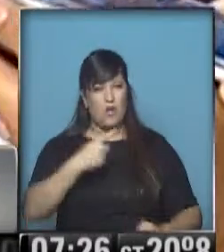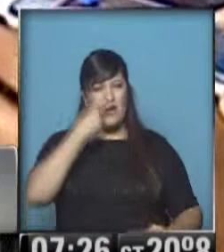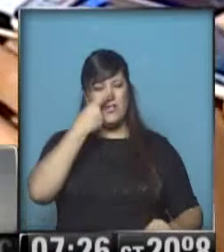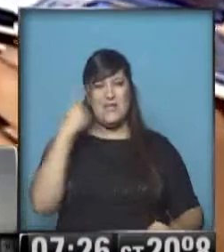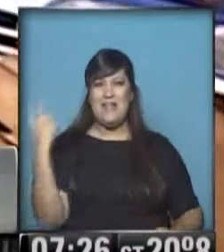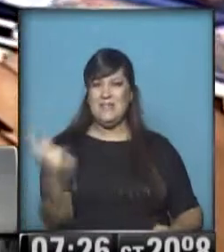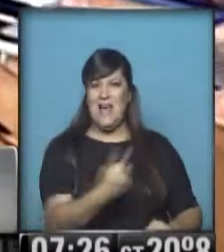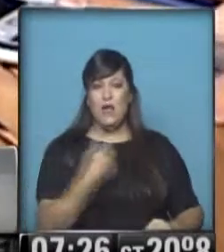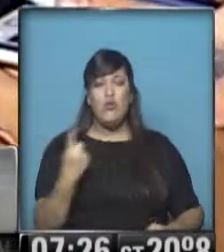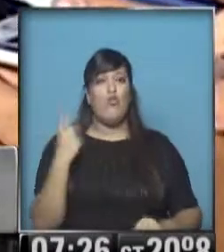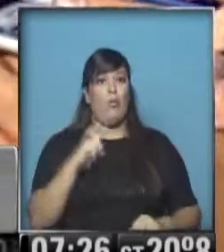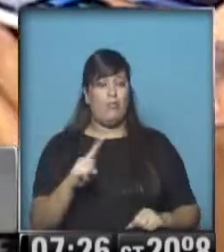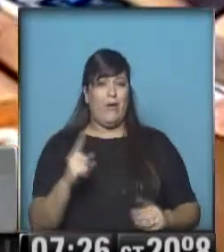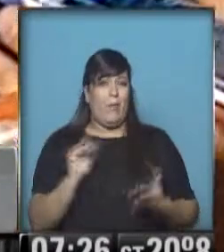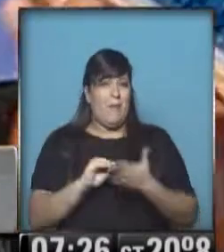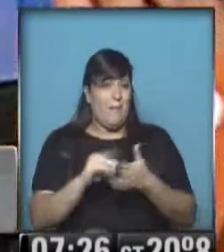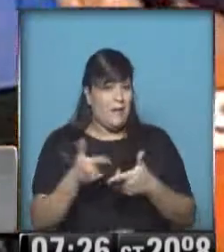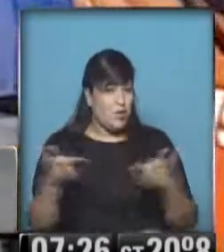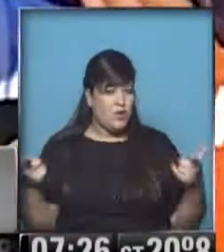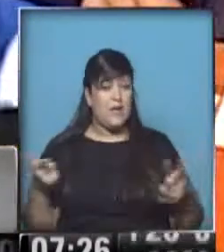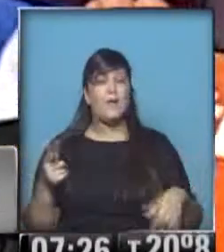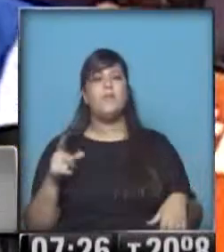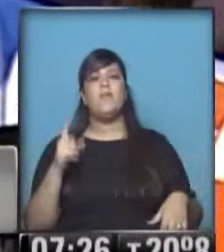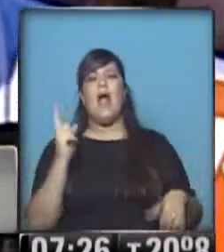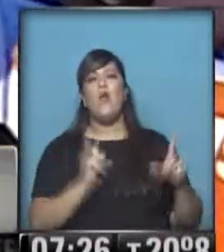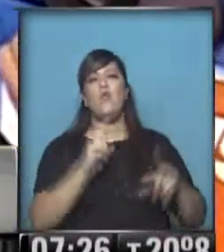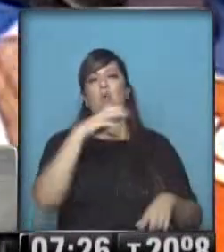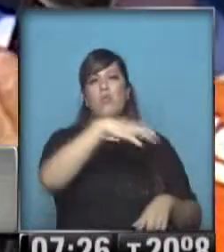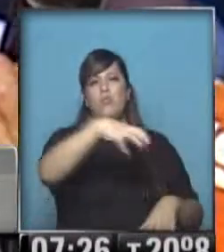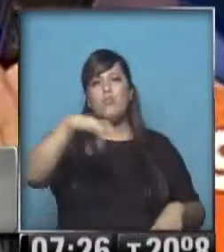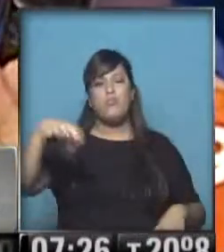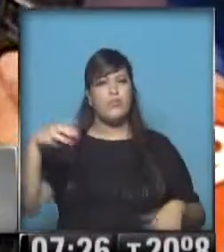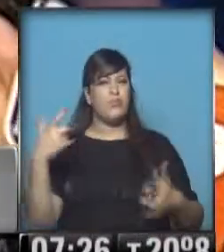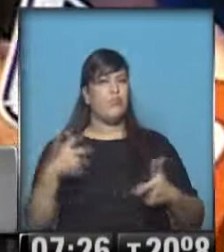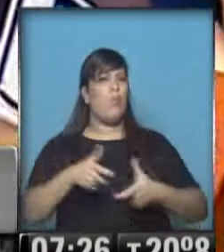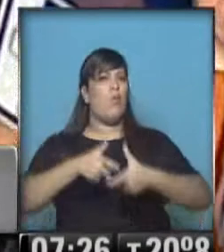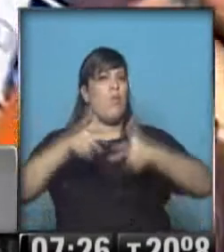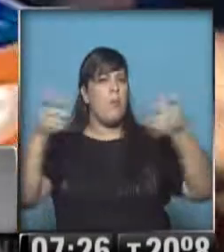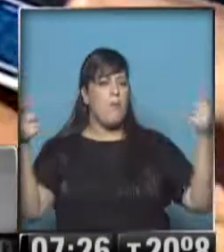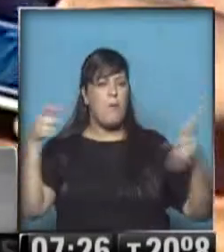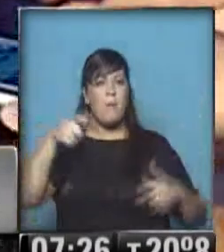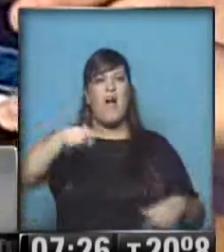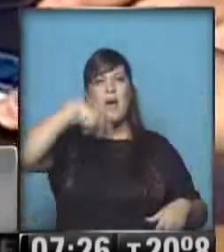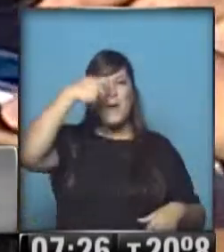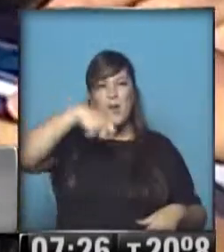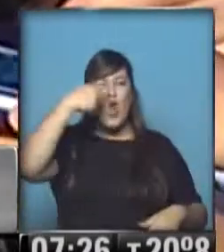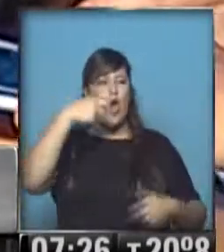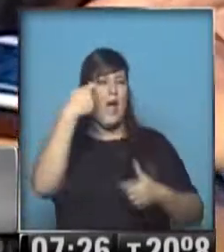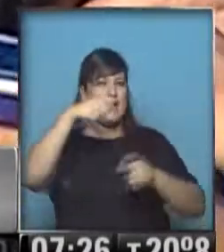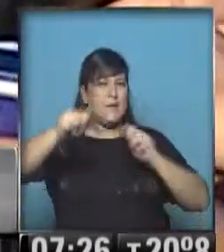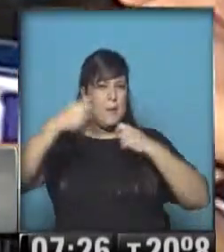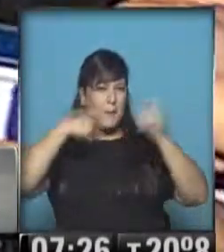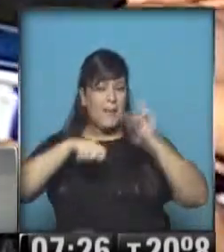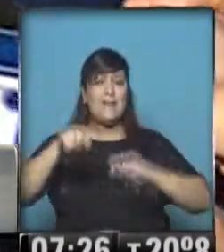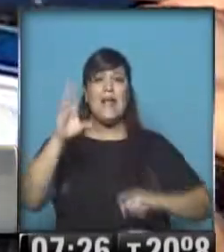todos, pero no tenemos más que eso. Para varios sectores está avanzando el narcotráfico en el país, no solo en Buenos Aires. No, hay un informe, mire, Estados